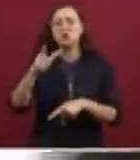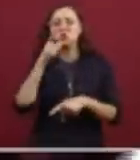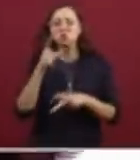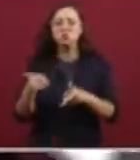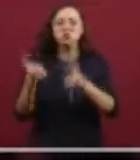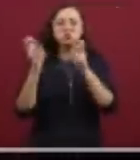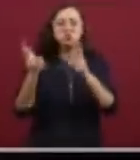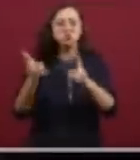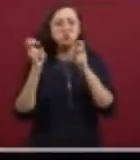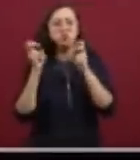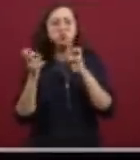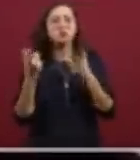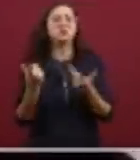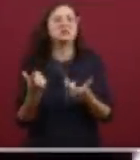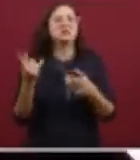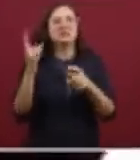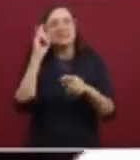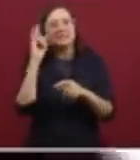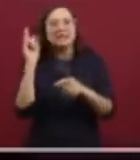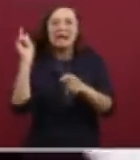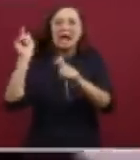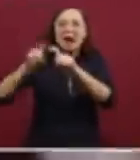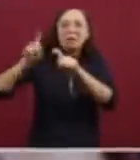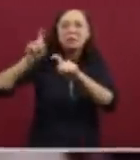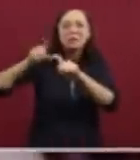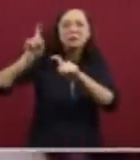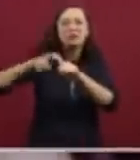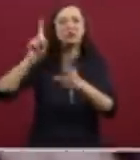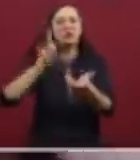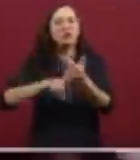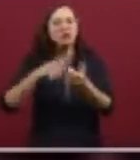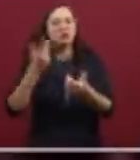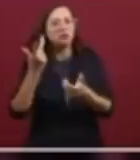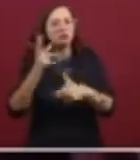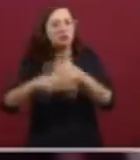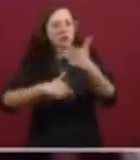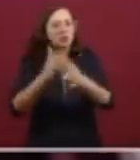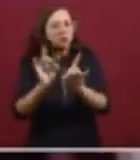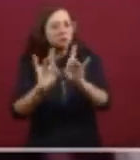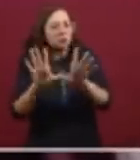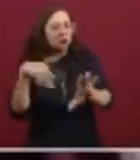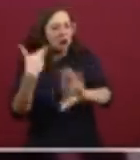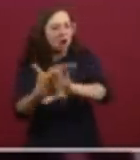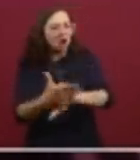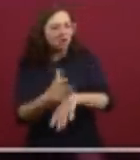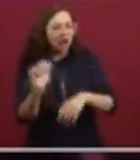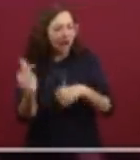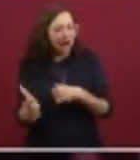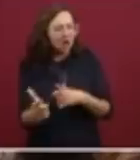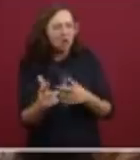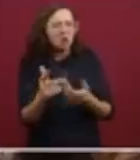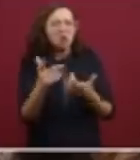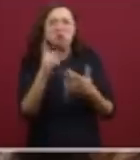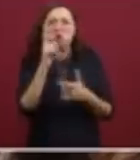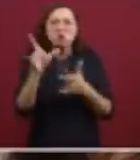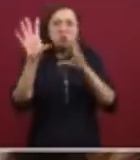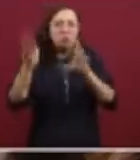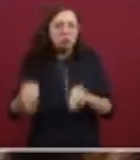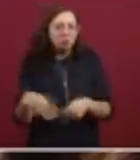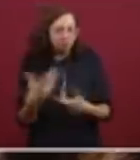que van a desaparecer los diablitos, todo eso no irá a afectar en un momento dado. No, porque ¿saben qué